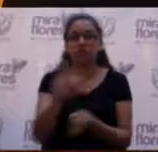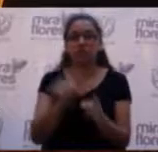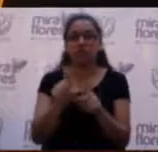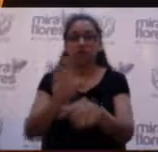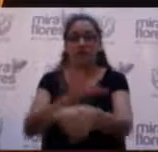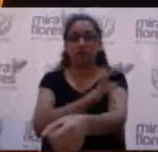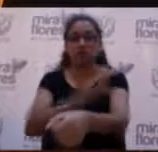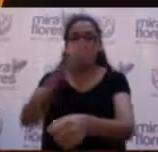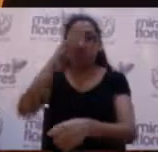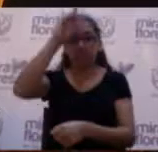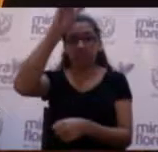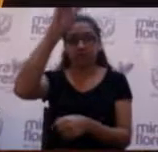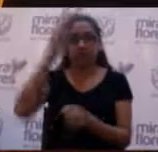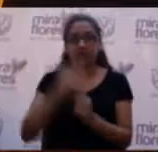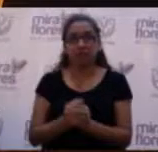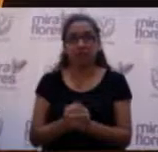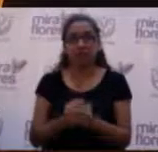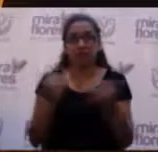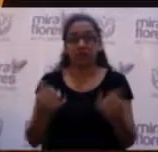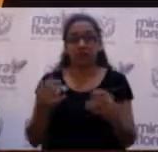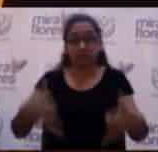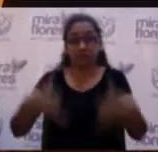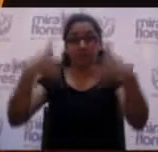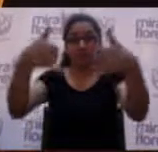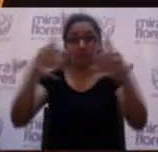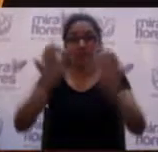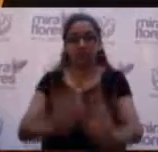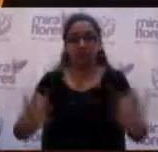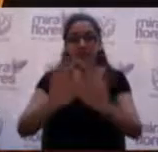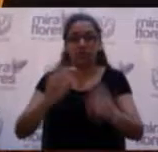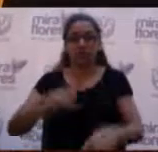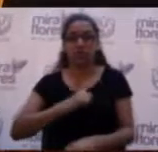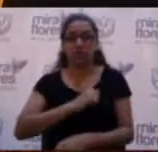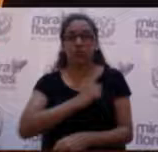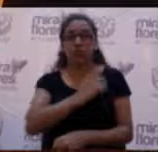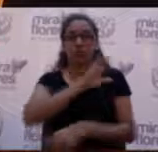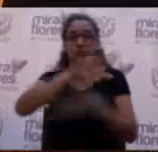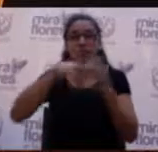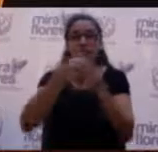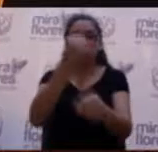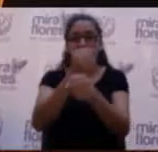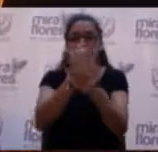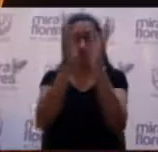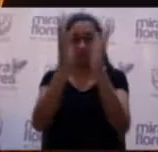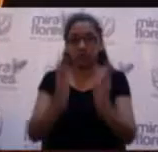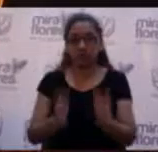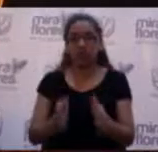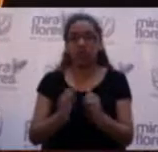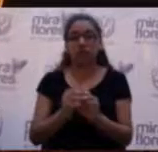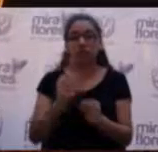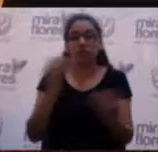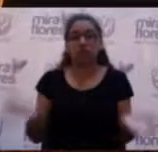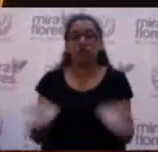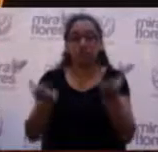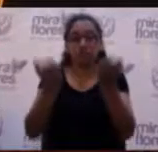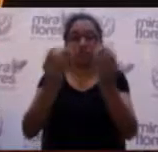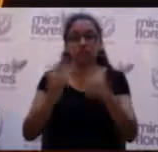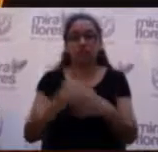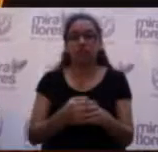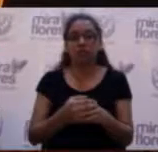Sinfonía por el Perú. Esperamos que este premio signifique un motivo de gran orgullo para los trabajadores de la comuna y un impulso para